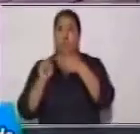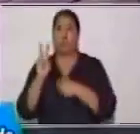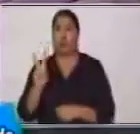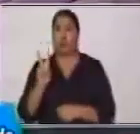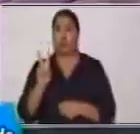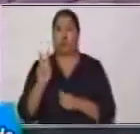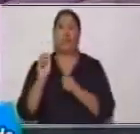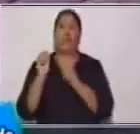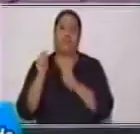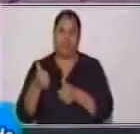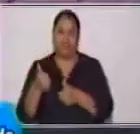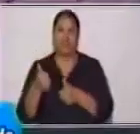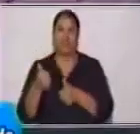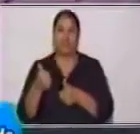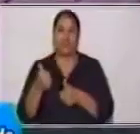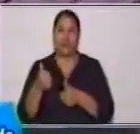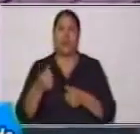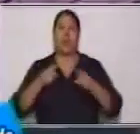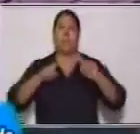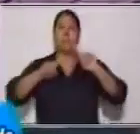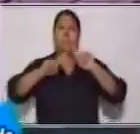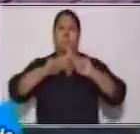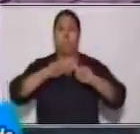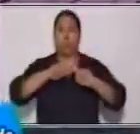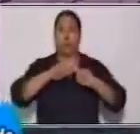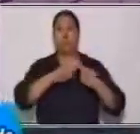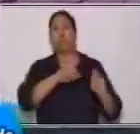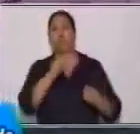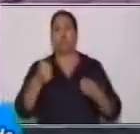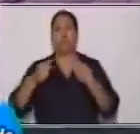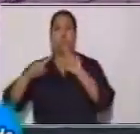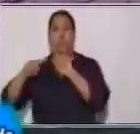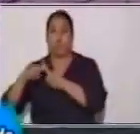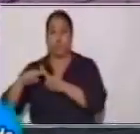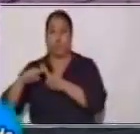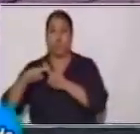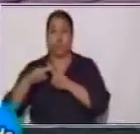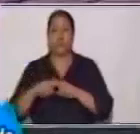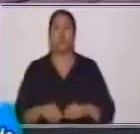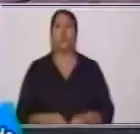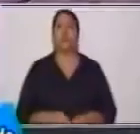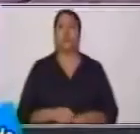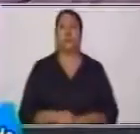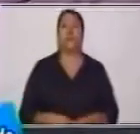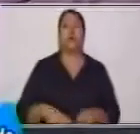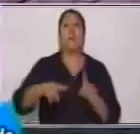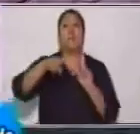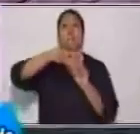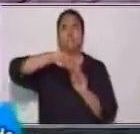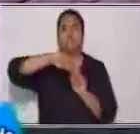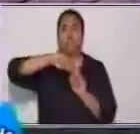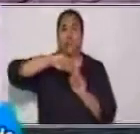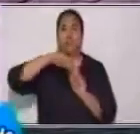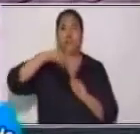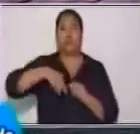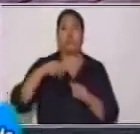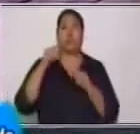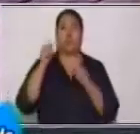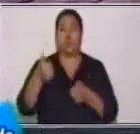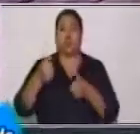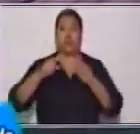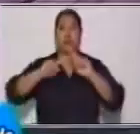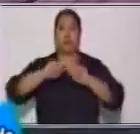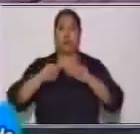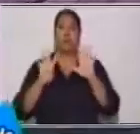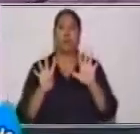15 por x. 15x, signo más. Y ahora 15 por